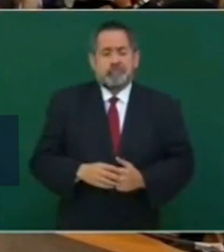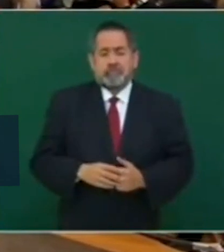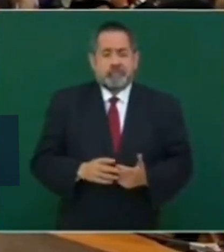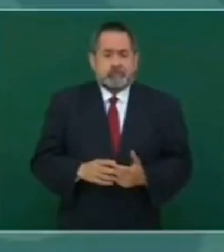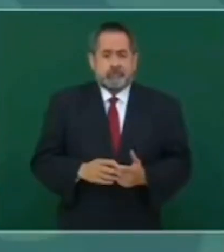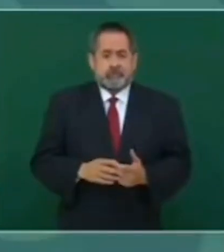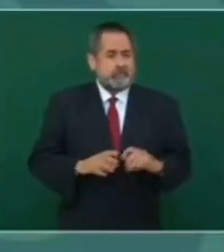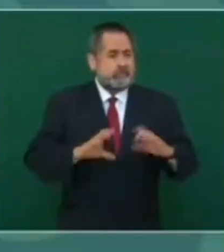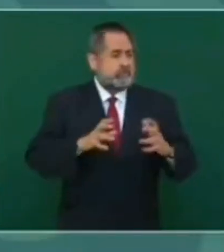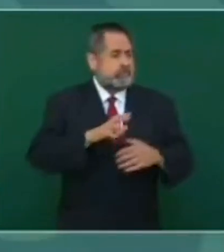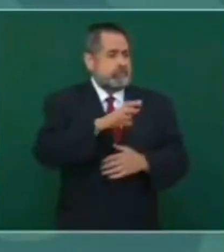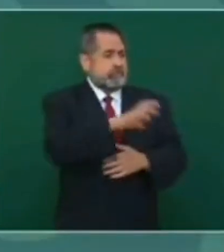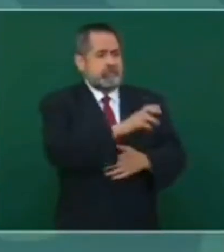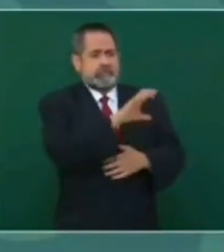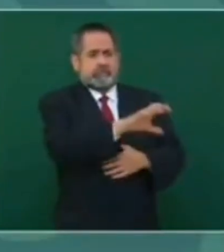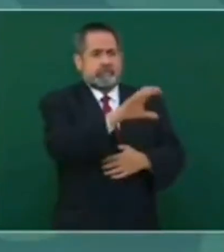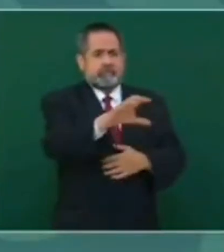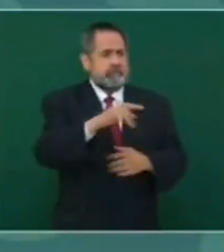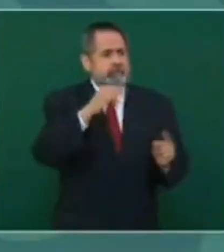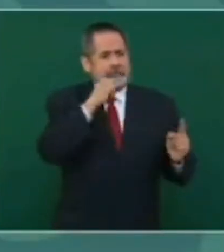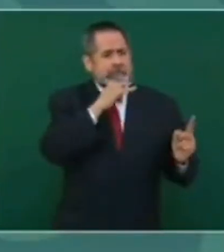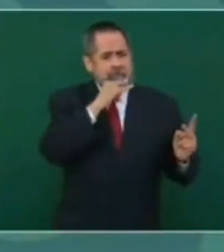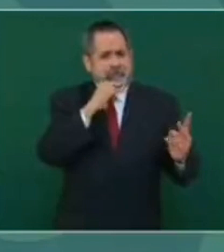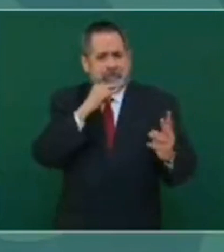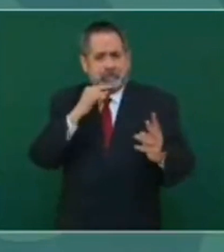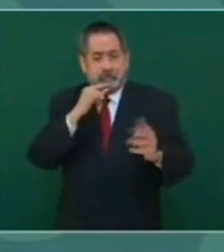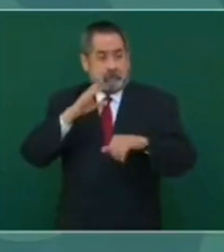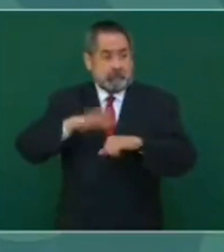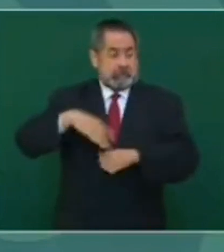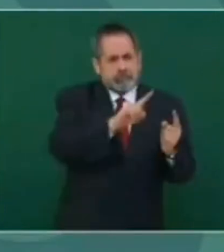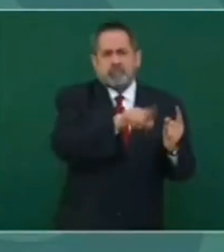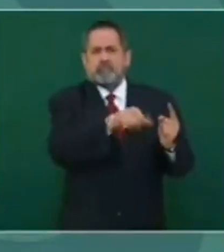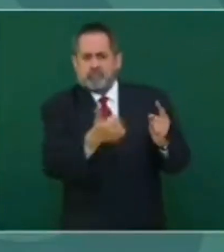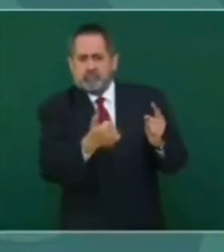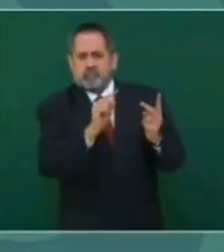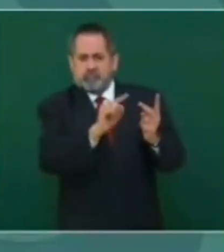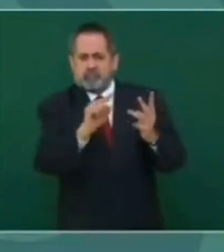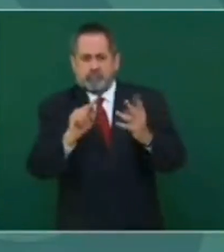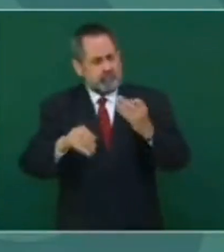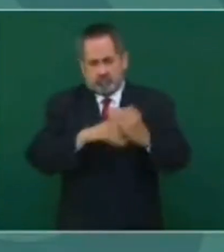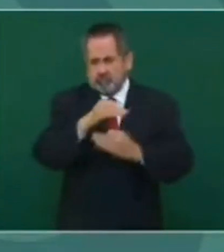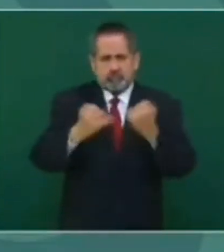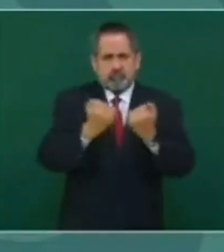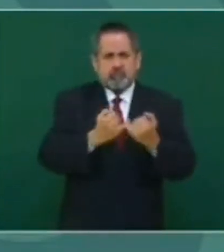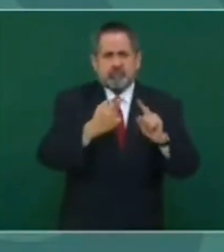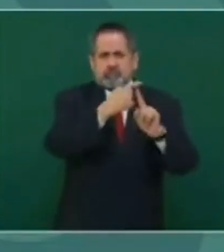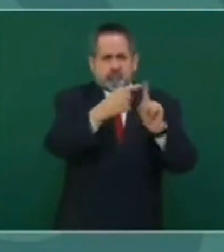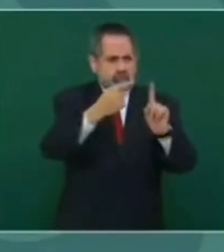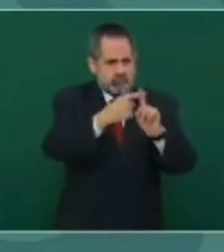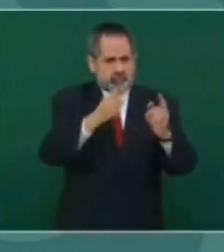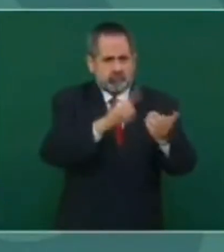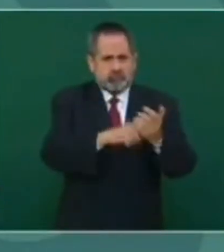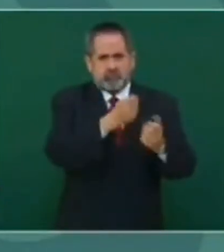sectores de la población no necesariamente los más ricos también en sectores de clase